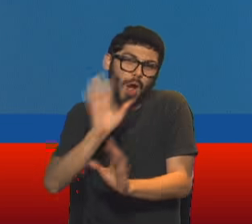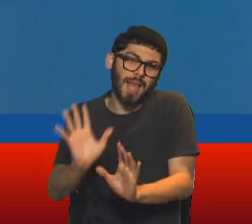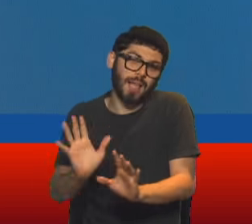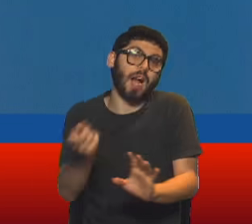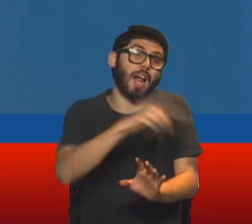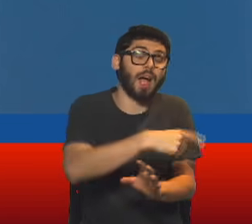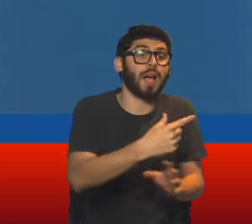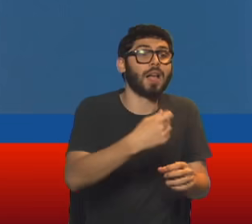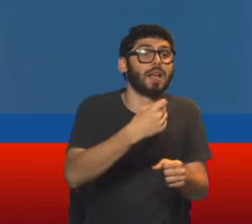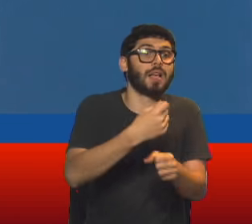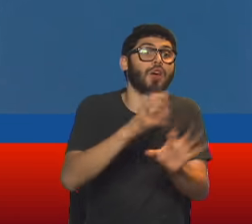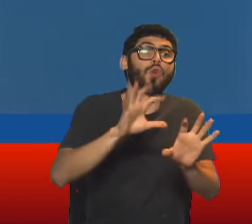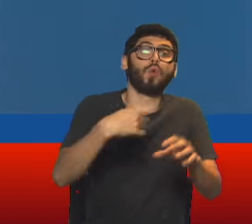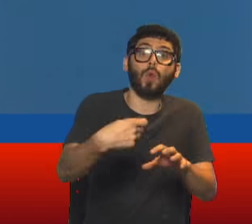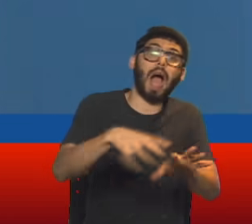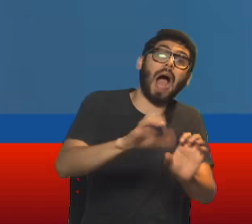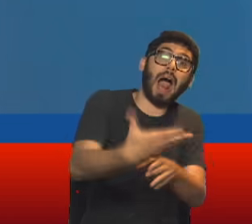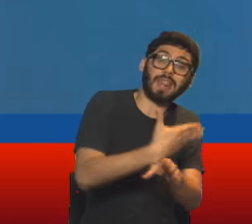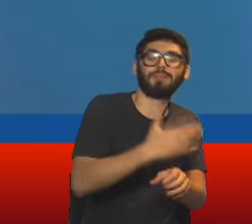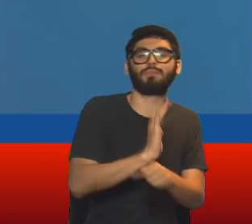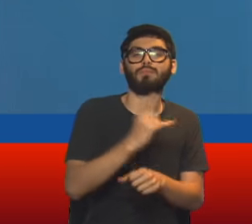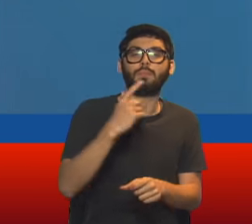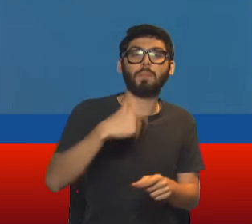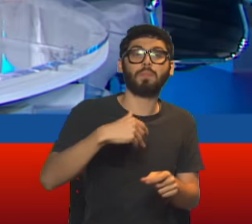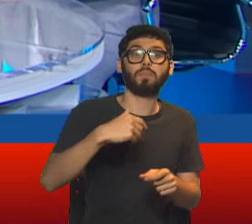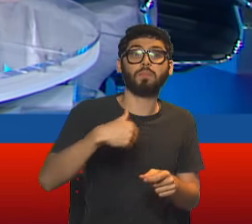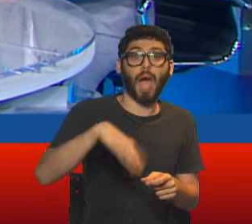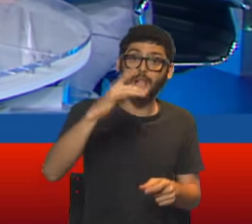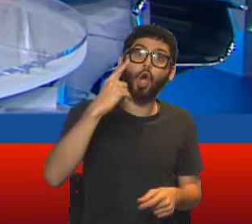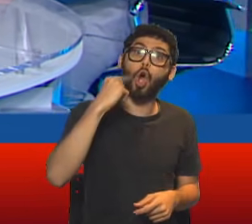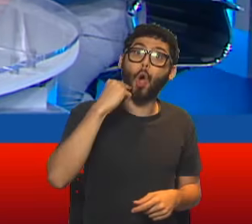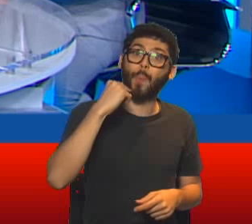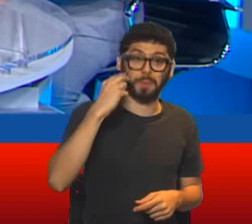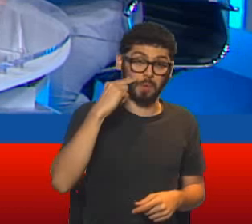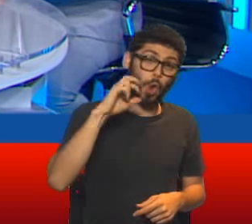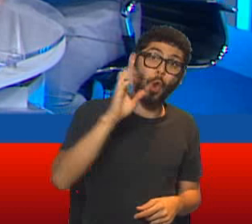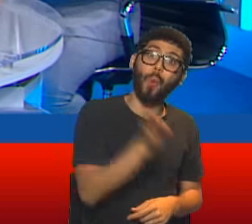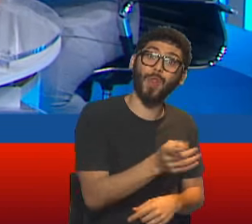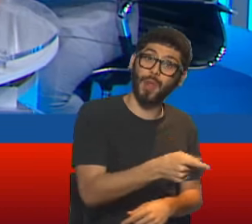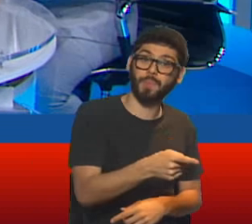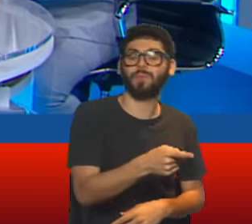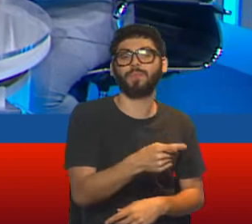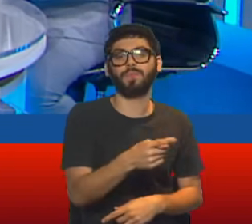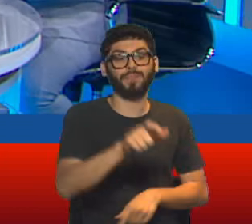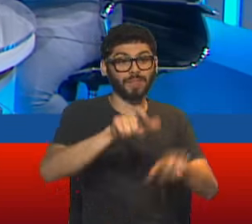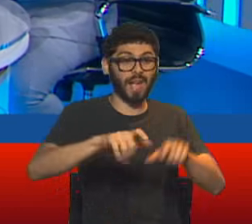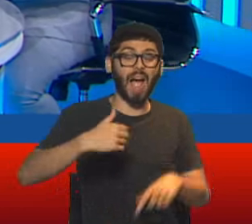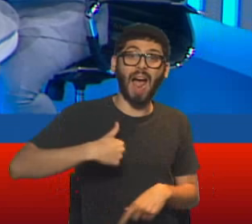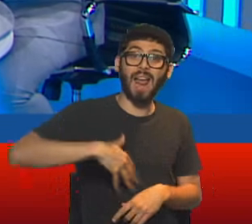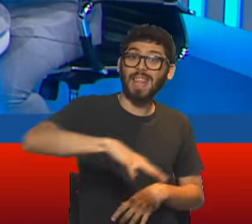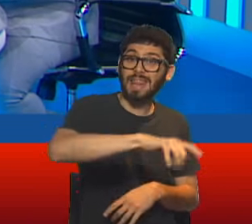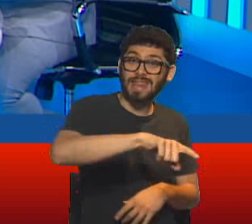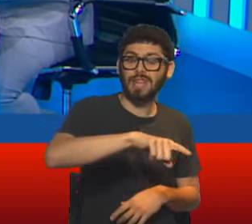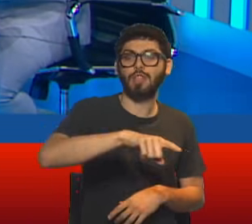mayormente varones nueve de cada diez son varones los que pueden acceder a esta jubilación son argentinos que han